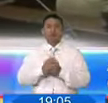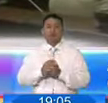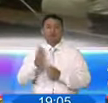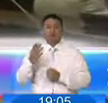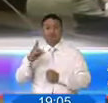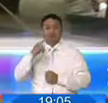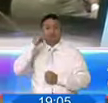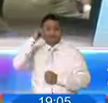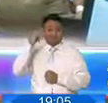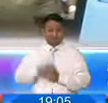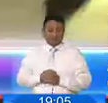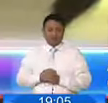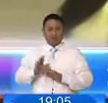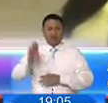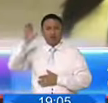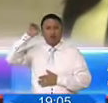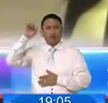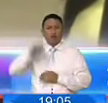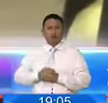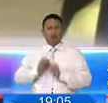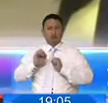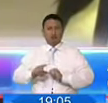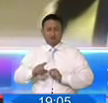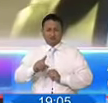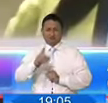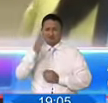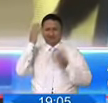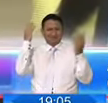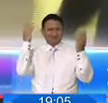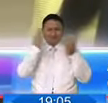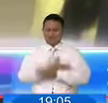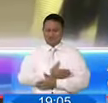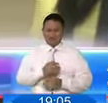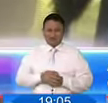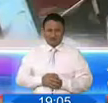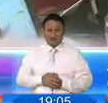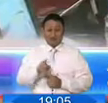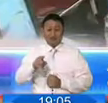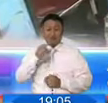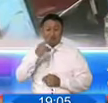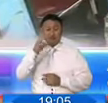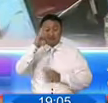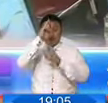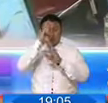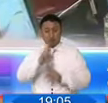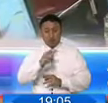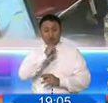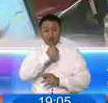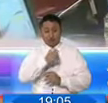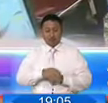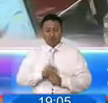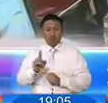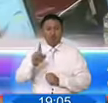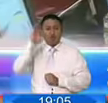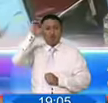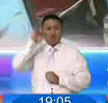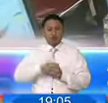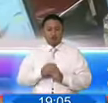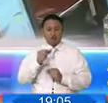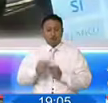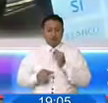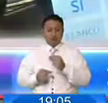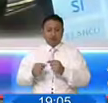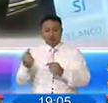su líder decían que las expresiones han sido sacadas de contexto y aunque se hablaba de respeto y tolerancia las declaraciones se encendían de a